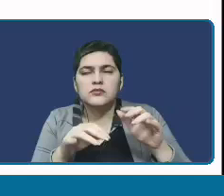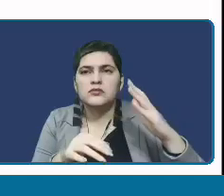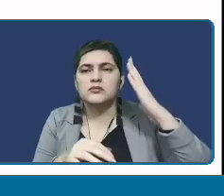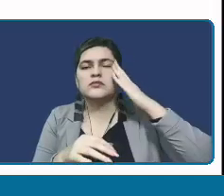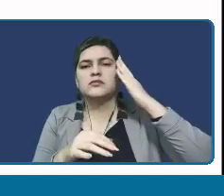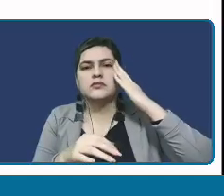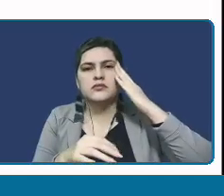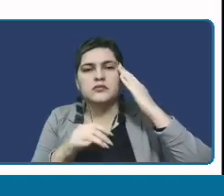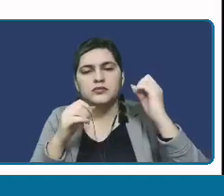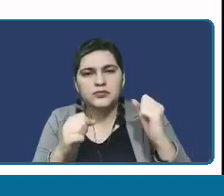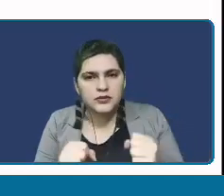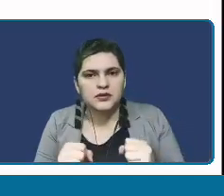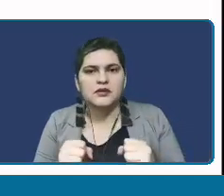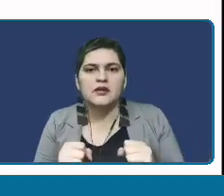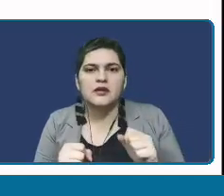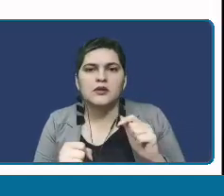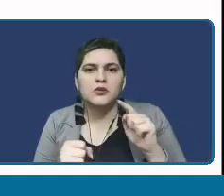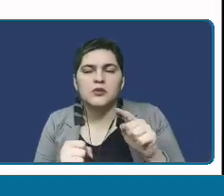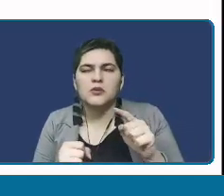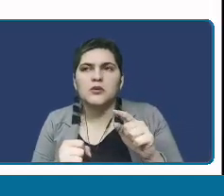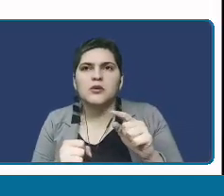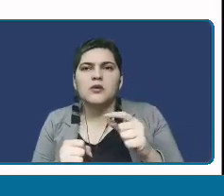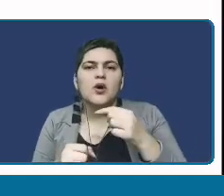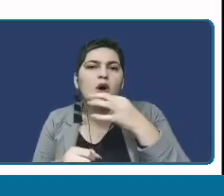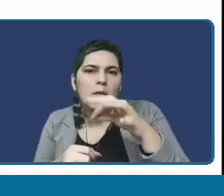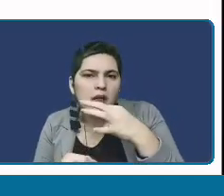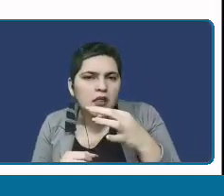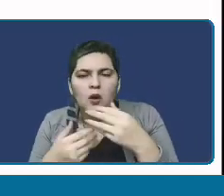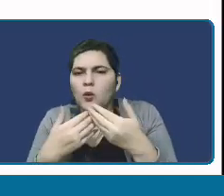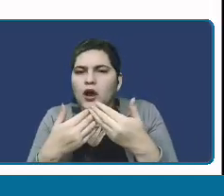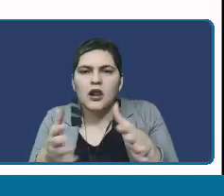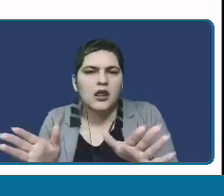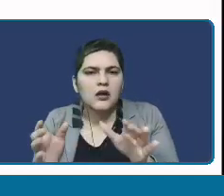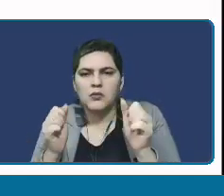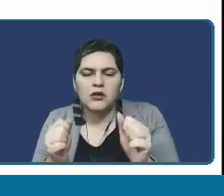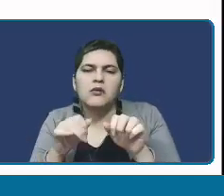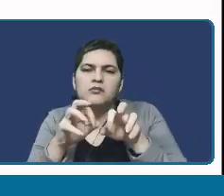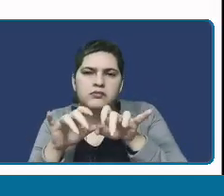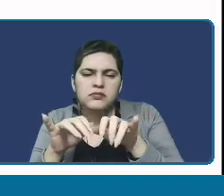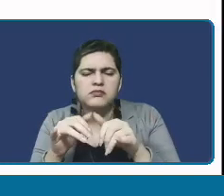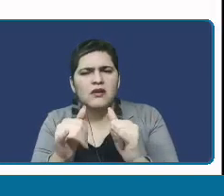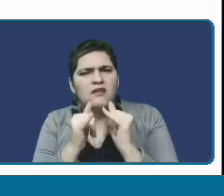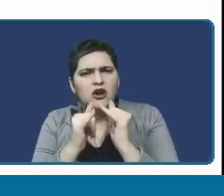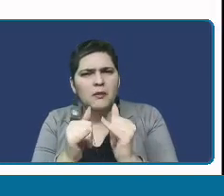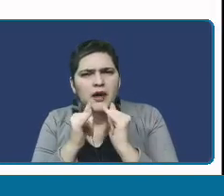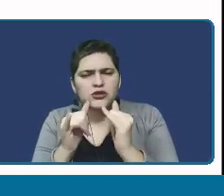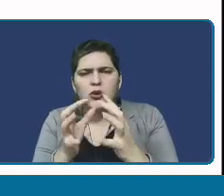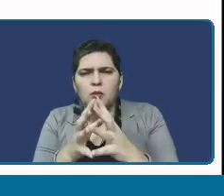nada como que podamos resolver o comentar, ¿ya? Hay mucha información que es bien